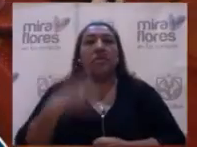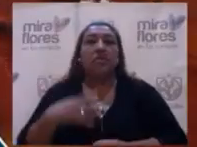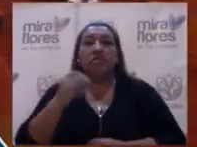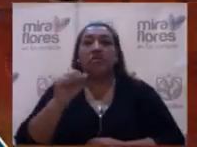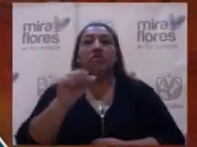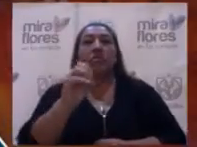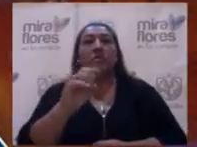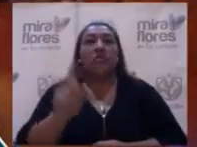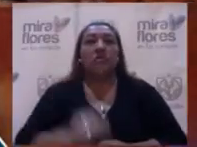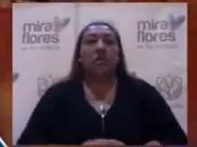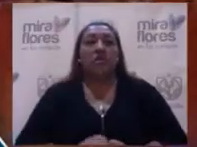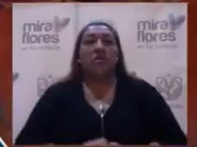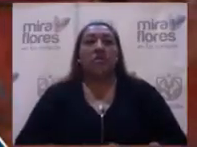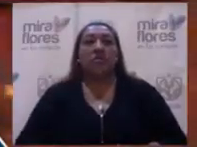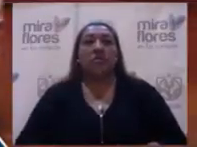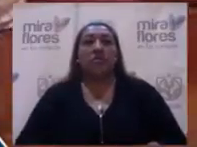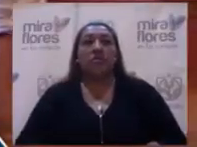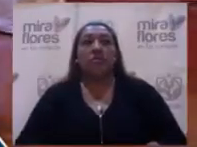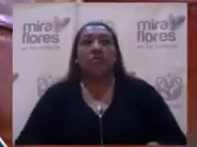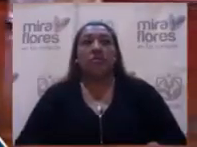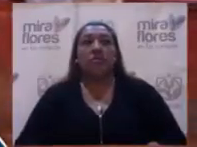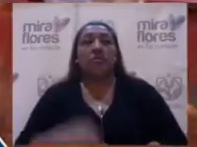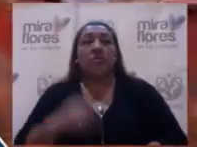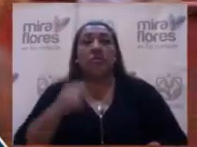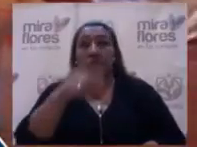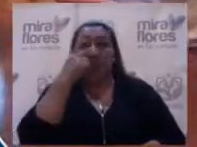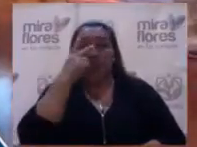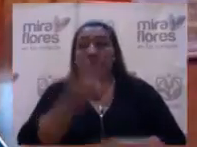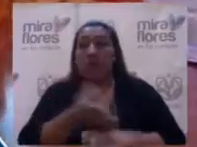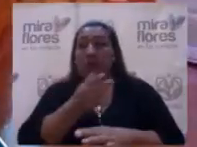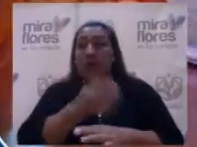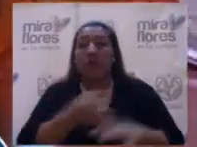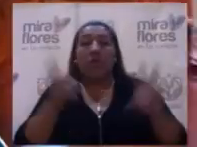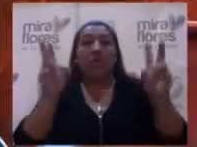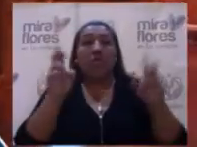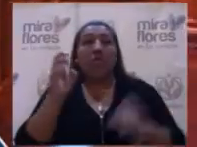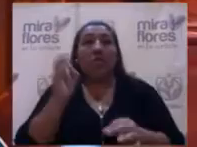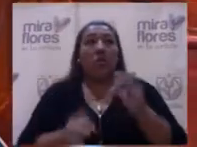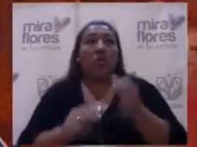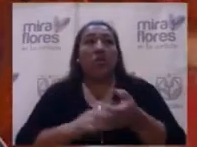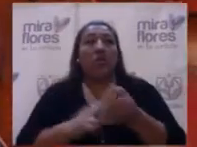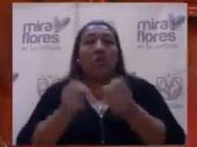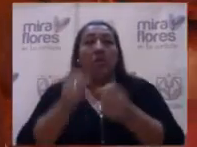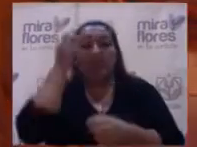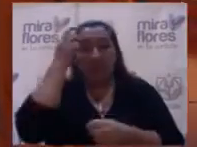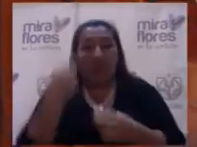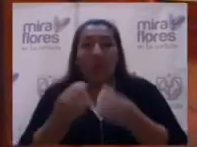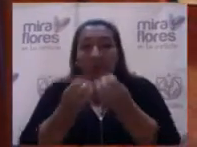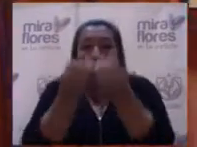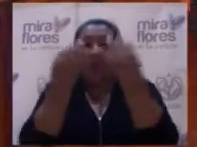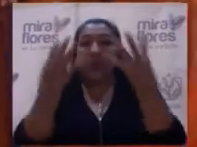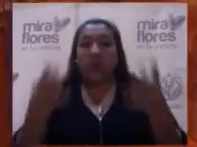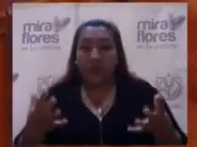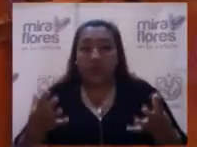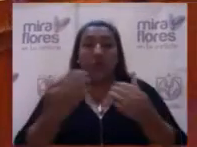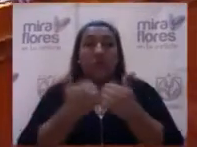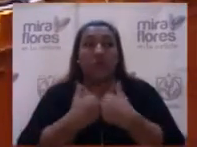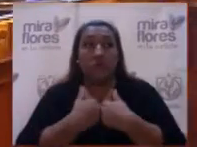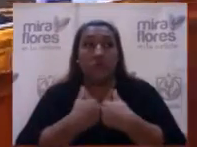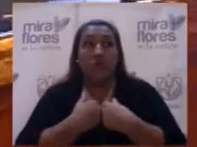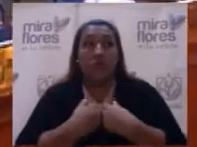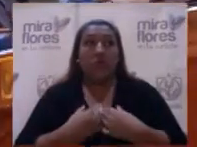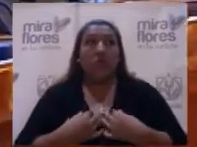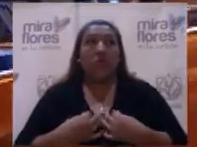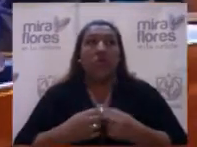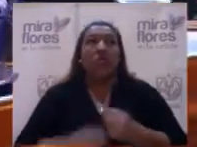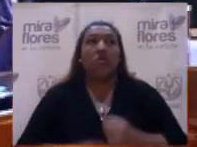Sousa. Gracias. Esto lo vimos también en la Comisión de Asuntos Jurídicos. Se aprobó por mayoría. El que habla va a